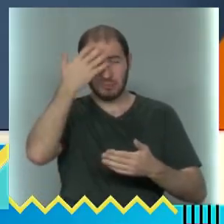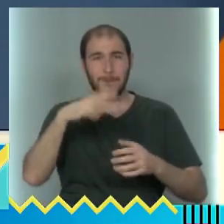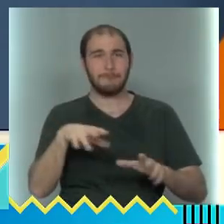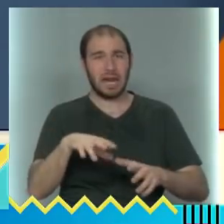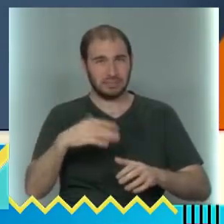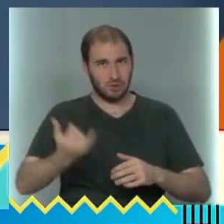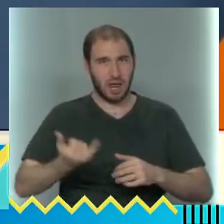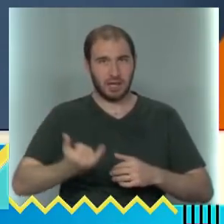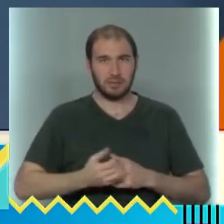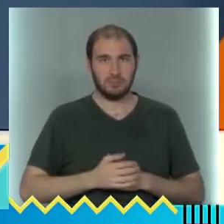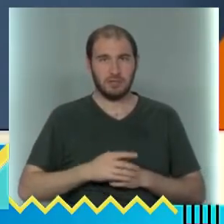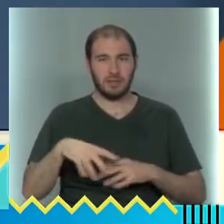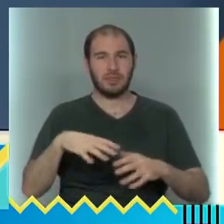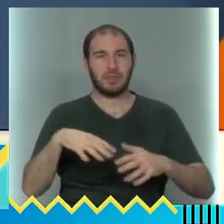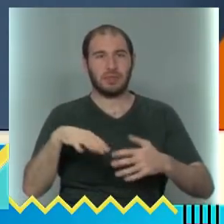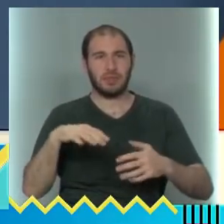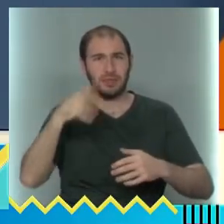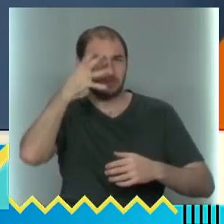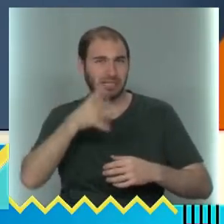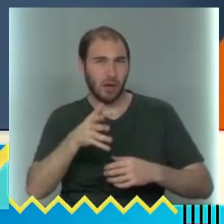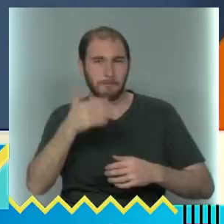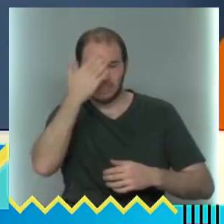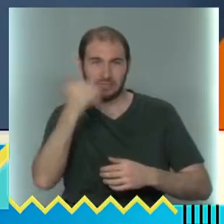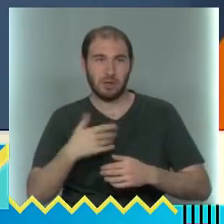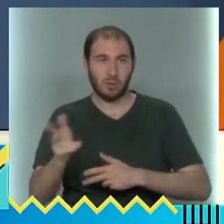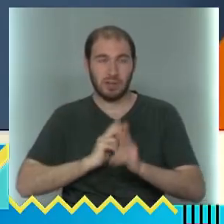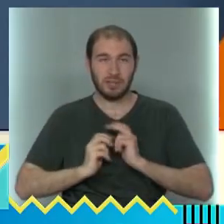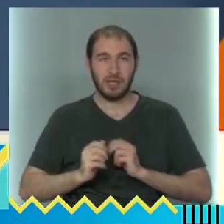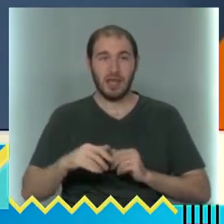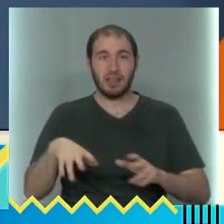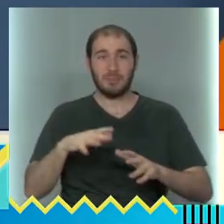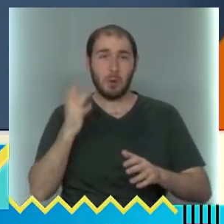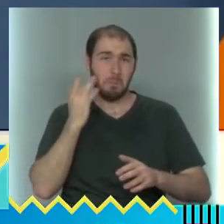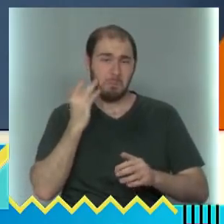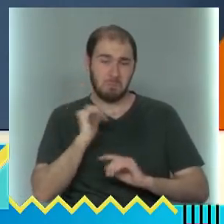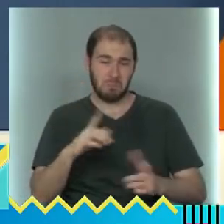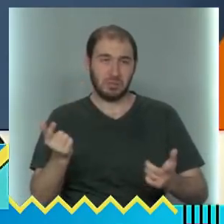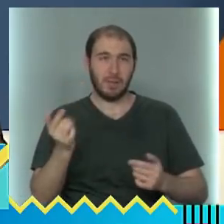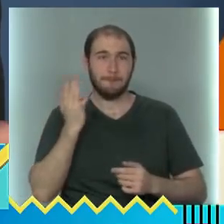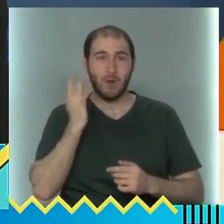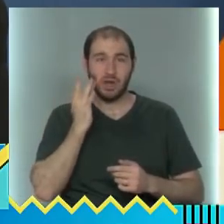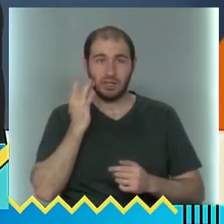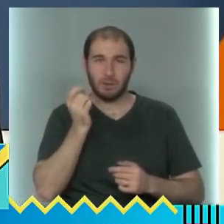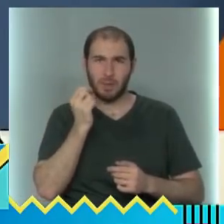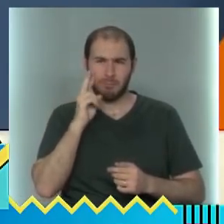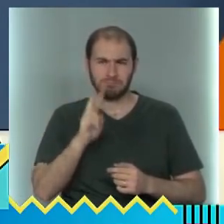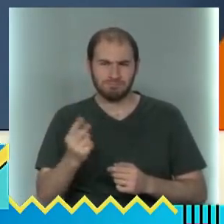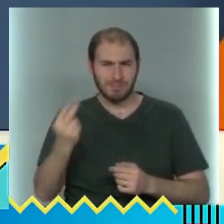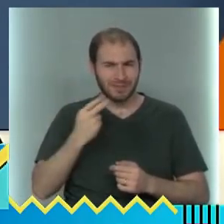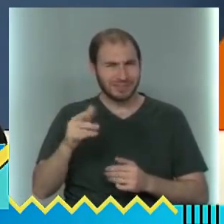Parkinson, tiemblan y tiemblan bastante, y el paciente me dice, a mí el temblor no me molesta, le molesta que lo vean